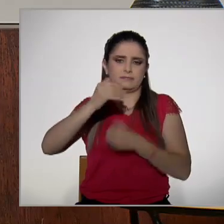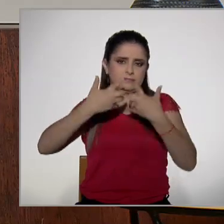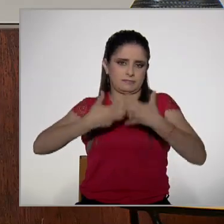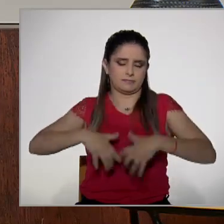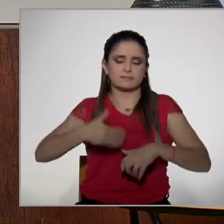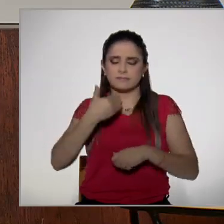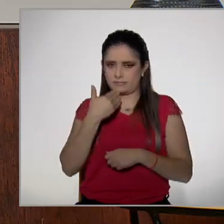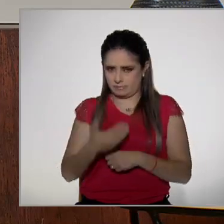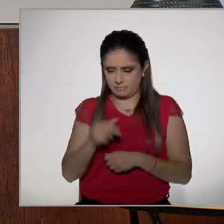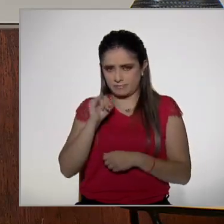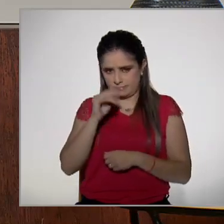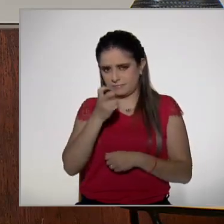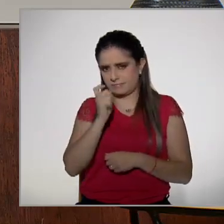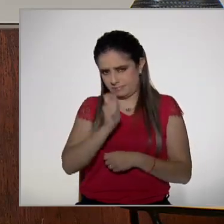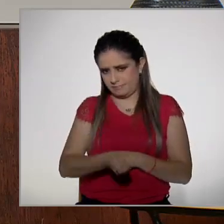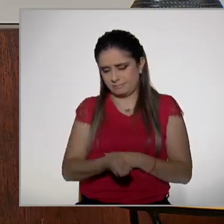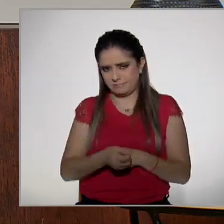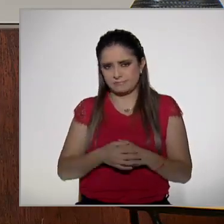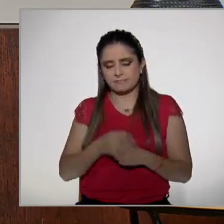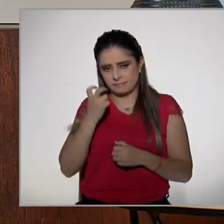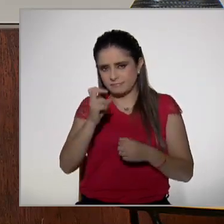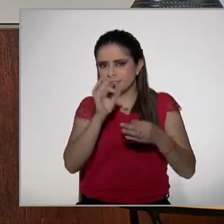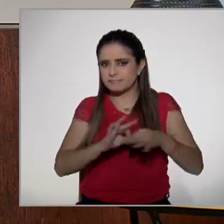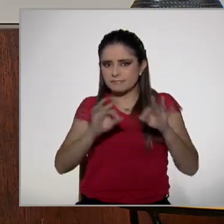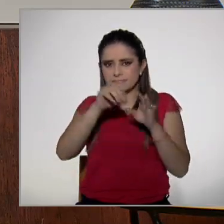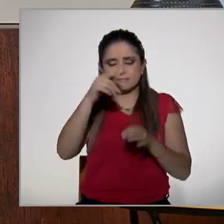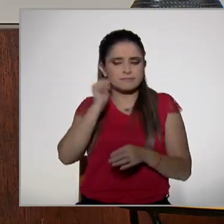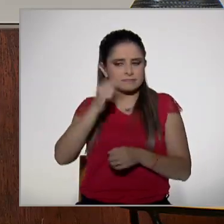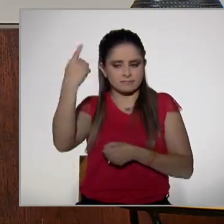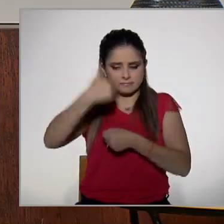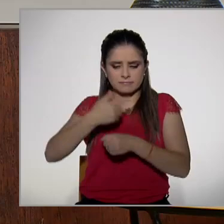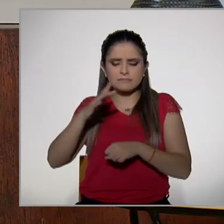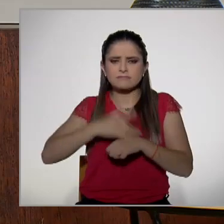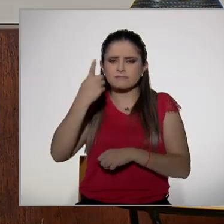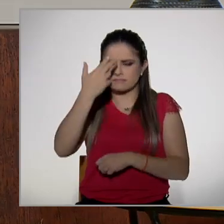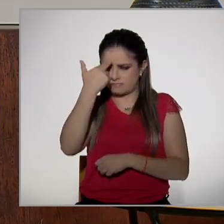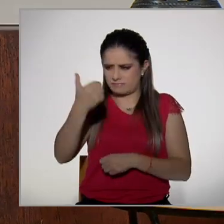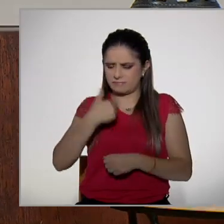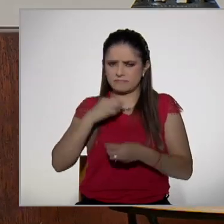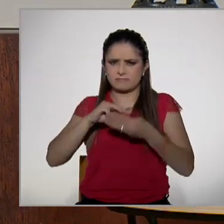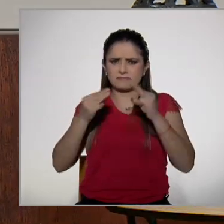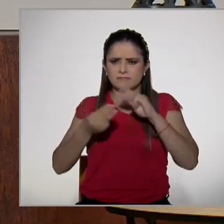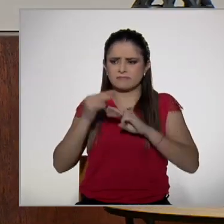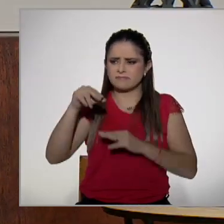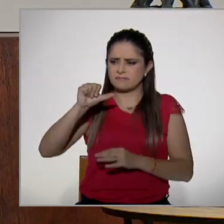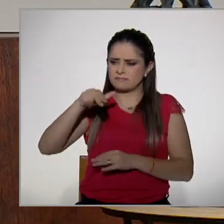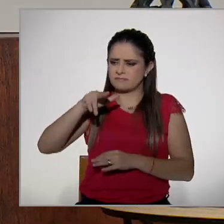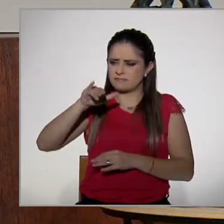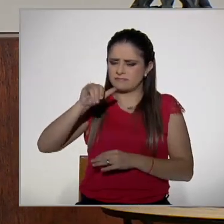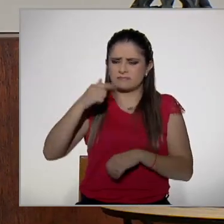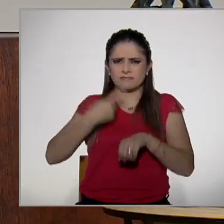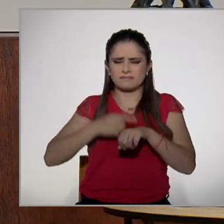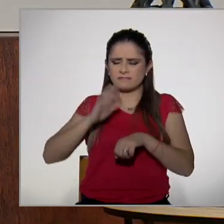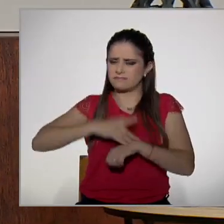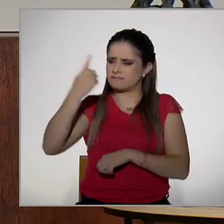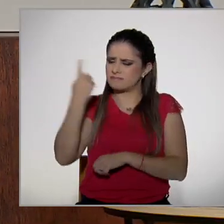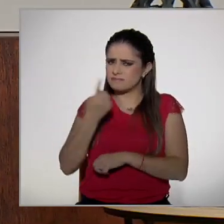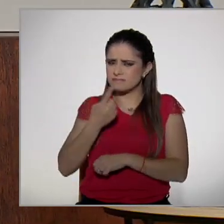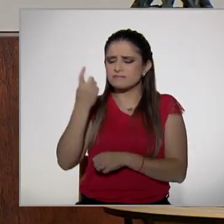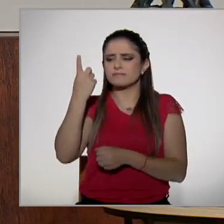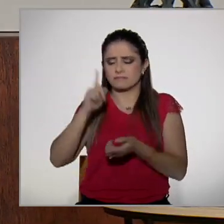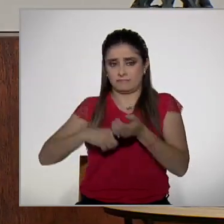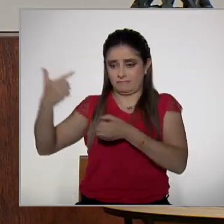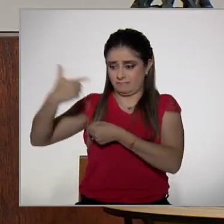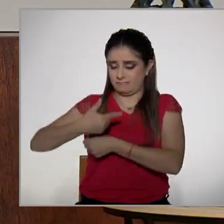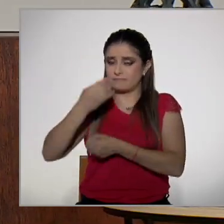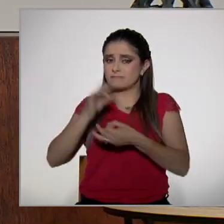dirigirnos esto es importante porque hay que siempre encontrar la causa de la anemia para dar el tratamiento específico al tipo de anemia que está presentando la